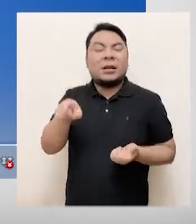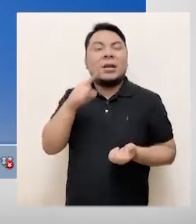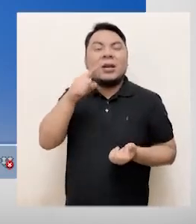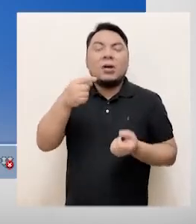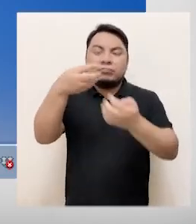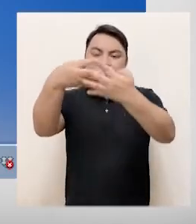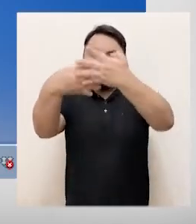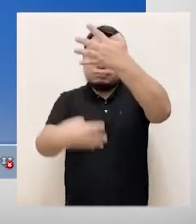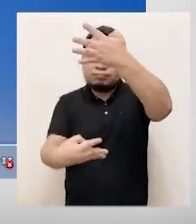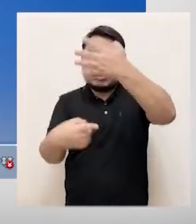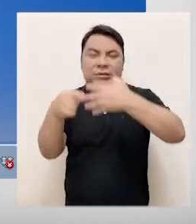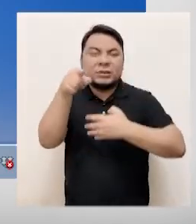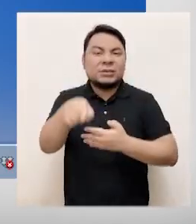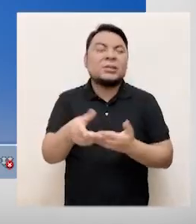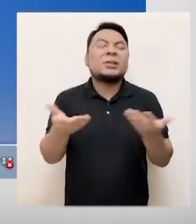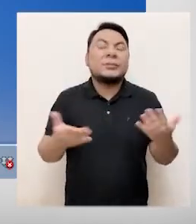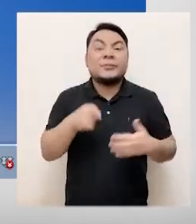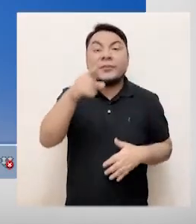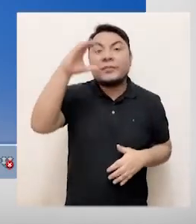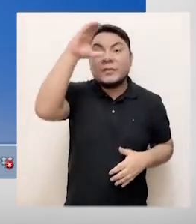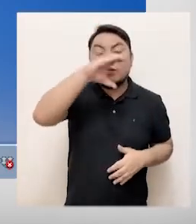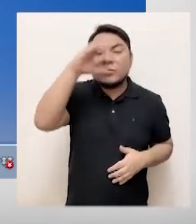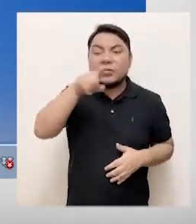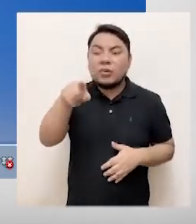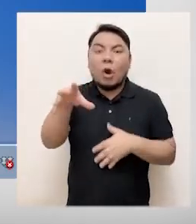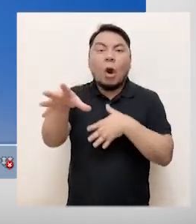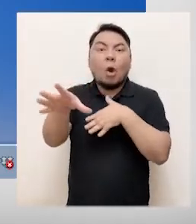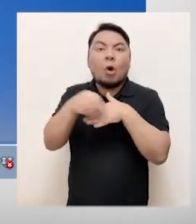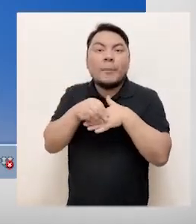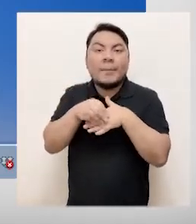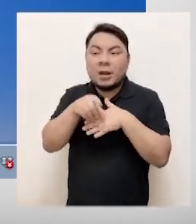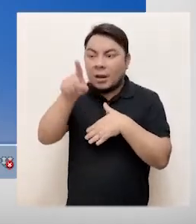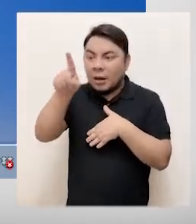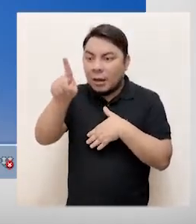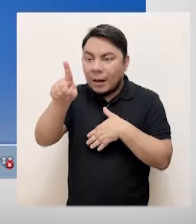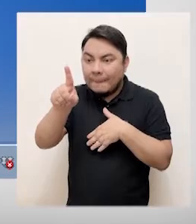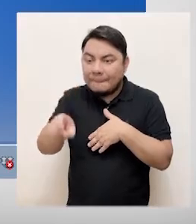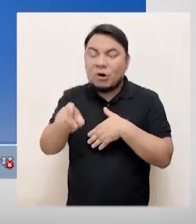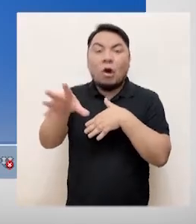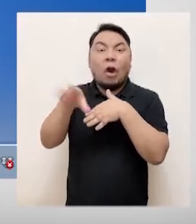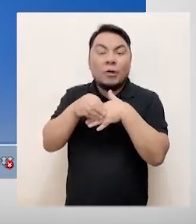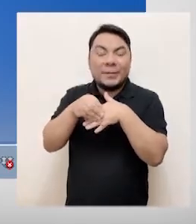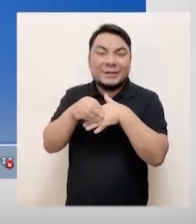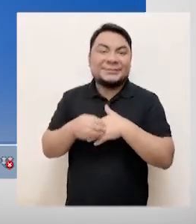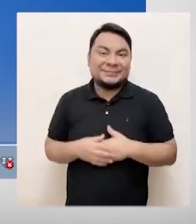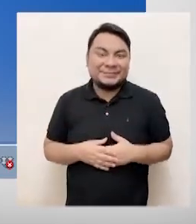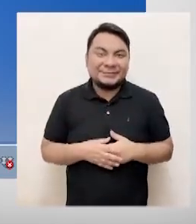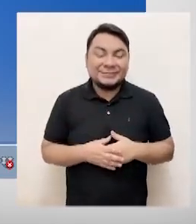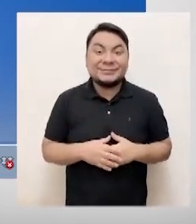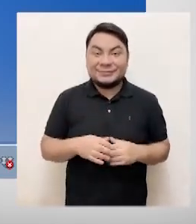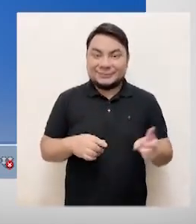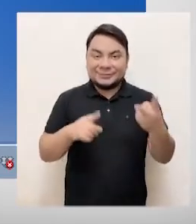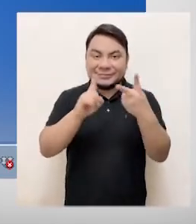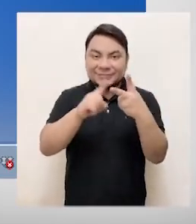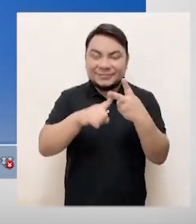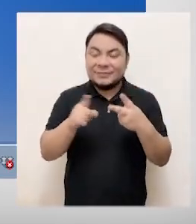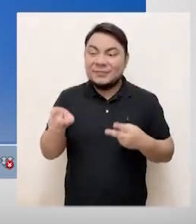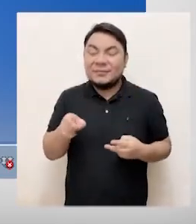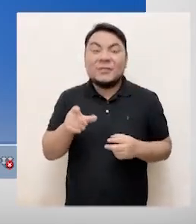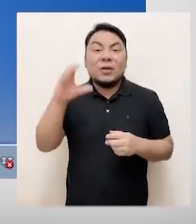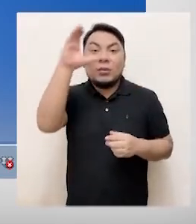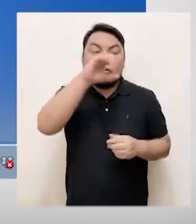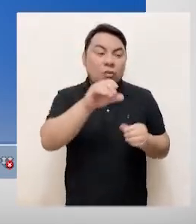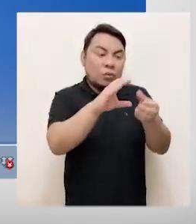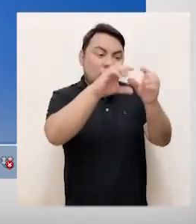Automáticamente se desplegará el menú de opciones. Busque el botón Copiar y haga clic izquierdo.